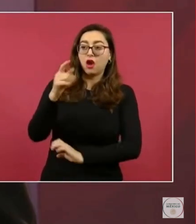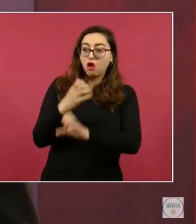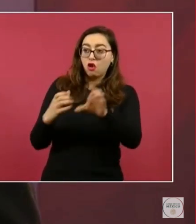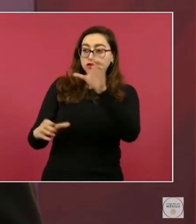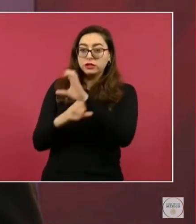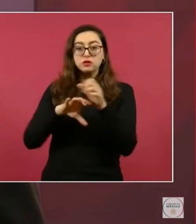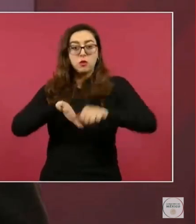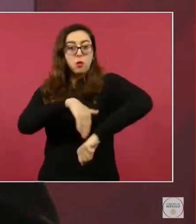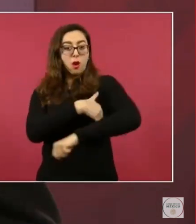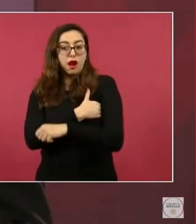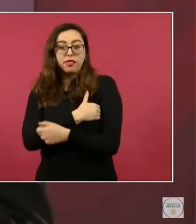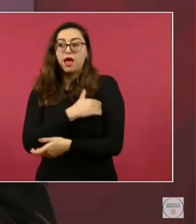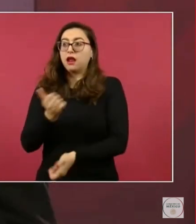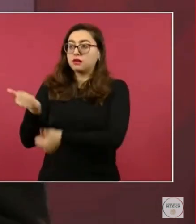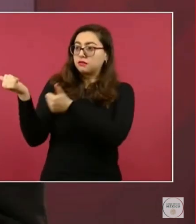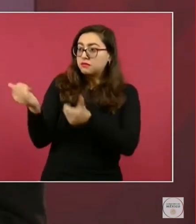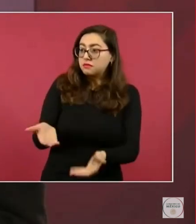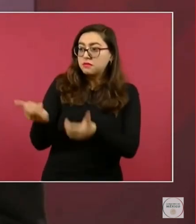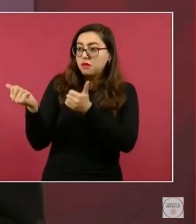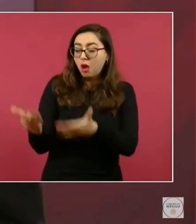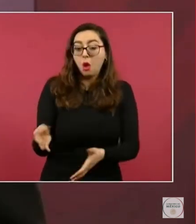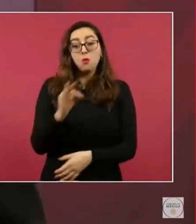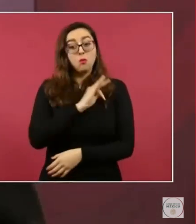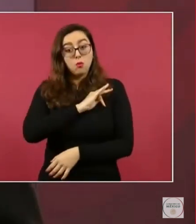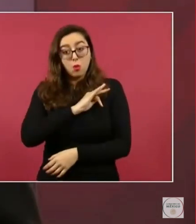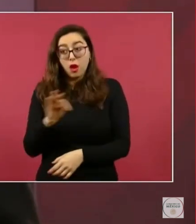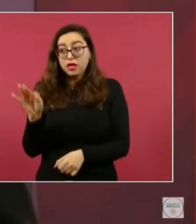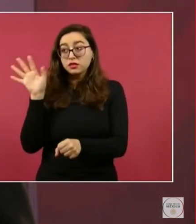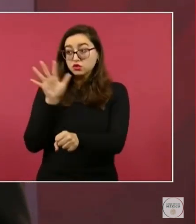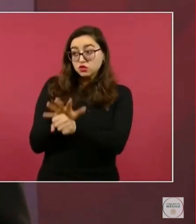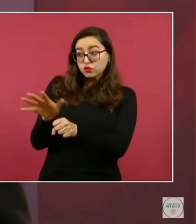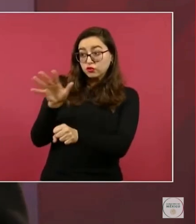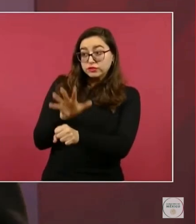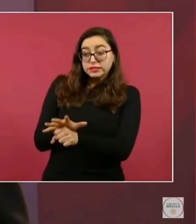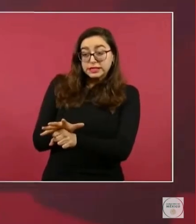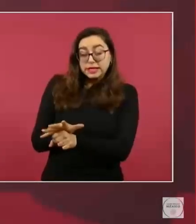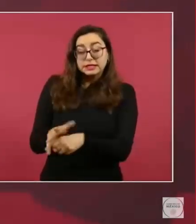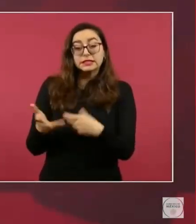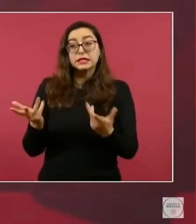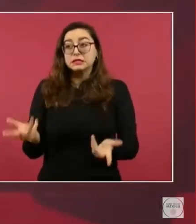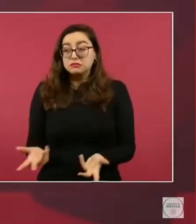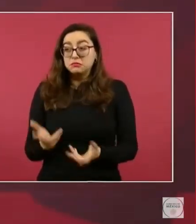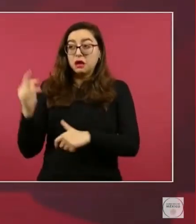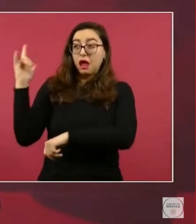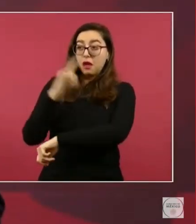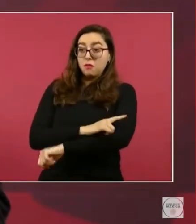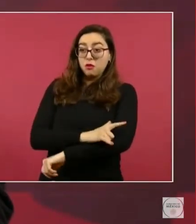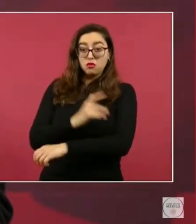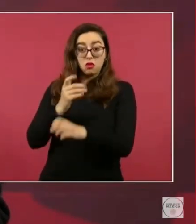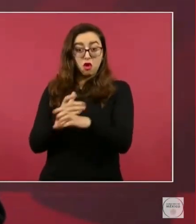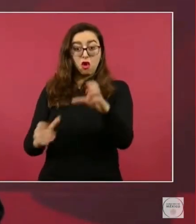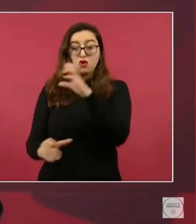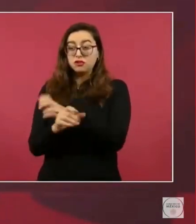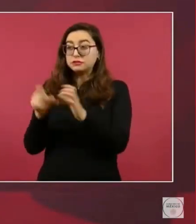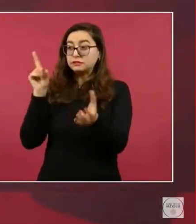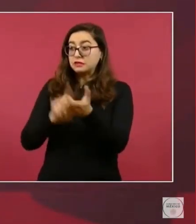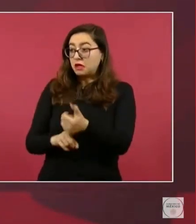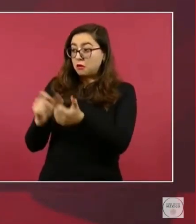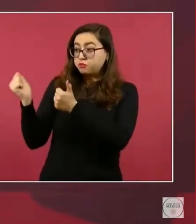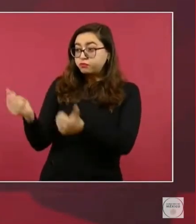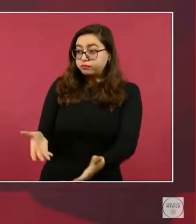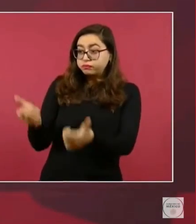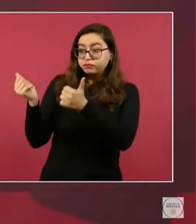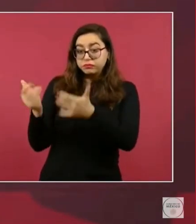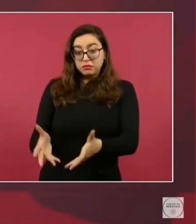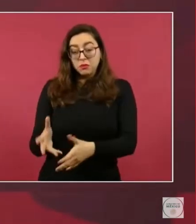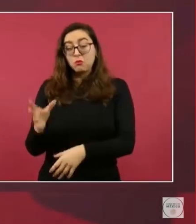Ángeles para recibir aviones de carga y